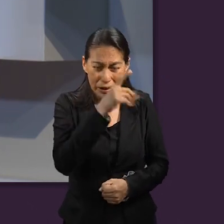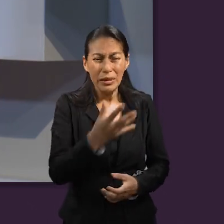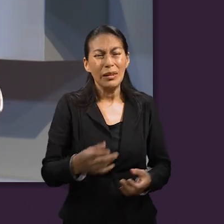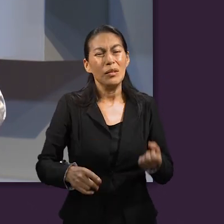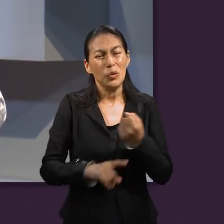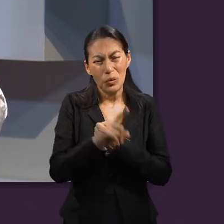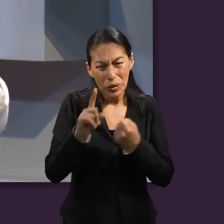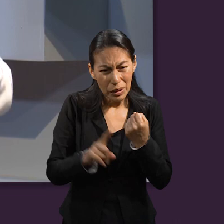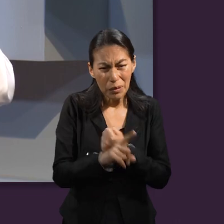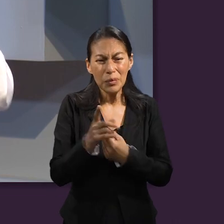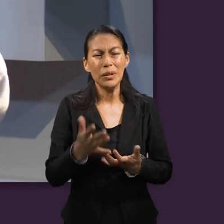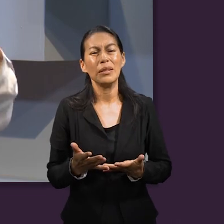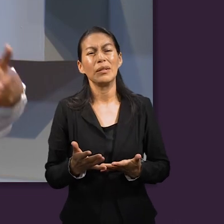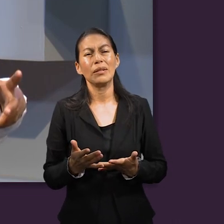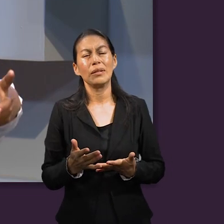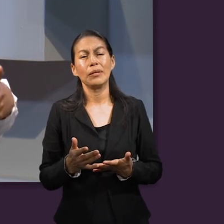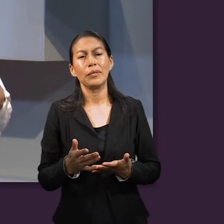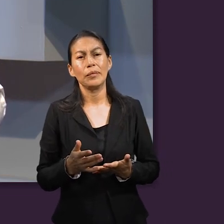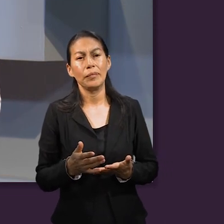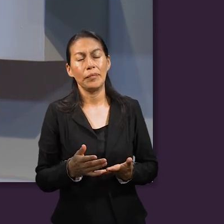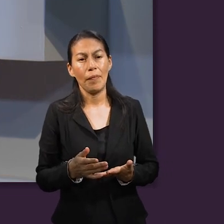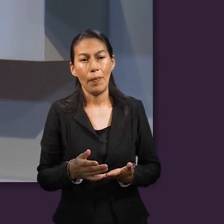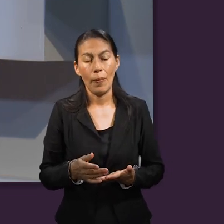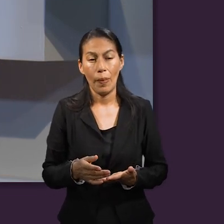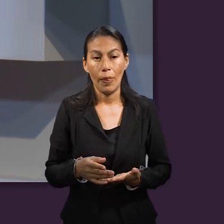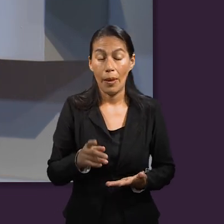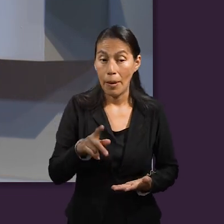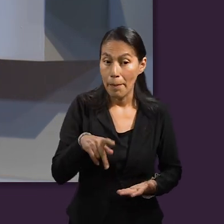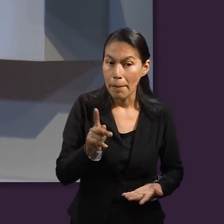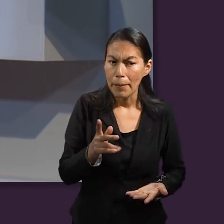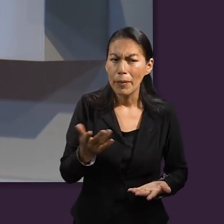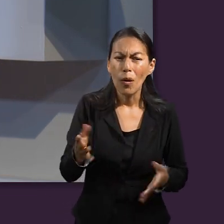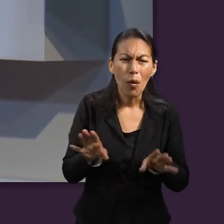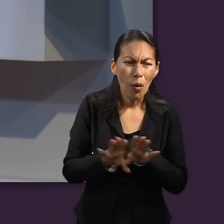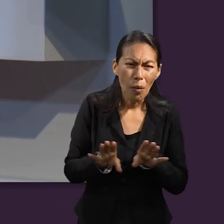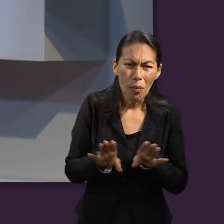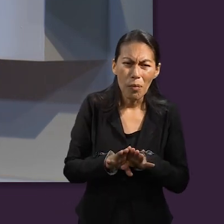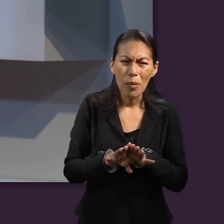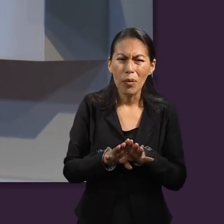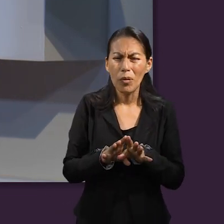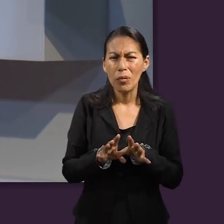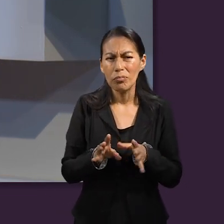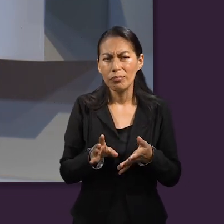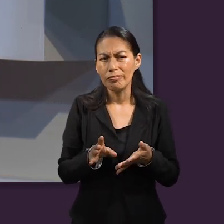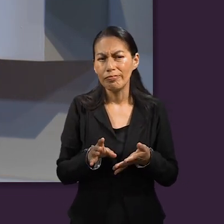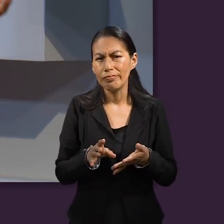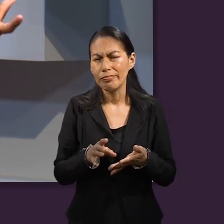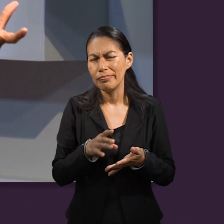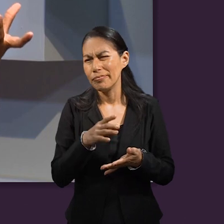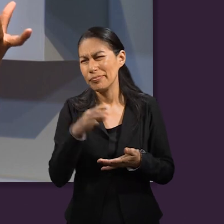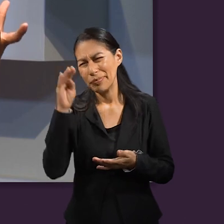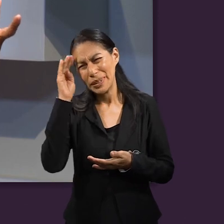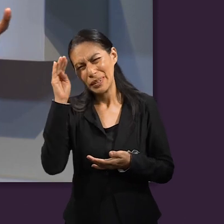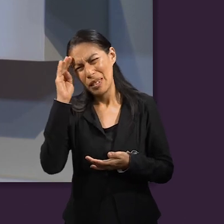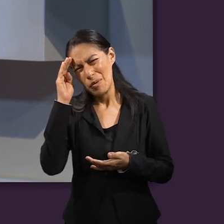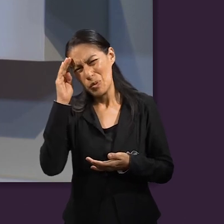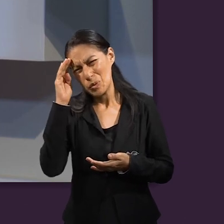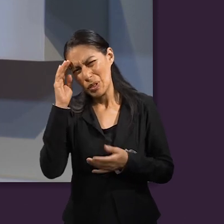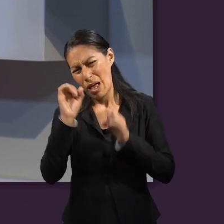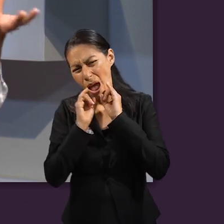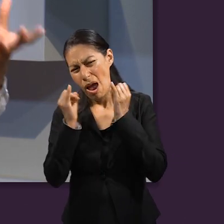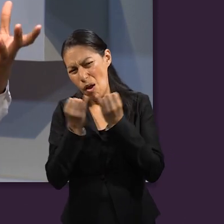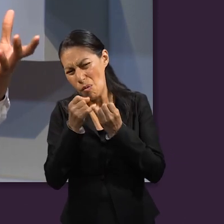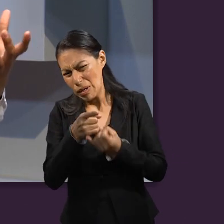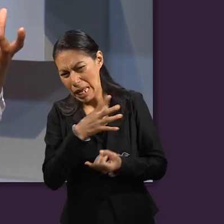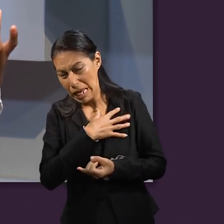verdaderamente llena de complicaciones pero al punto de que de que podemos cuestionarnos si eres